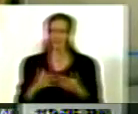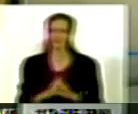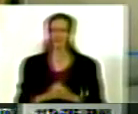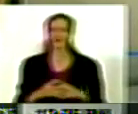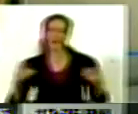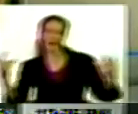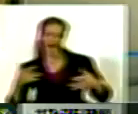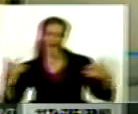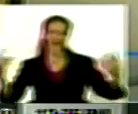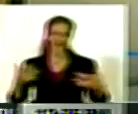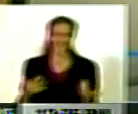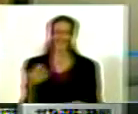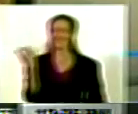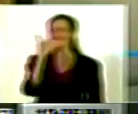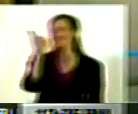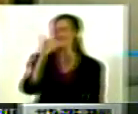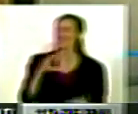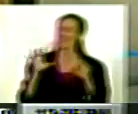presidente.